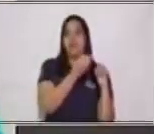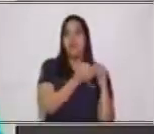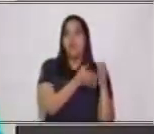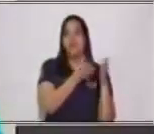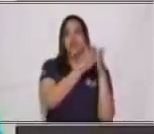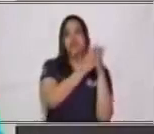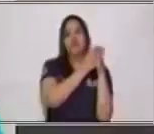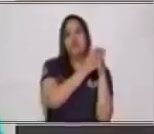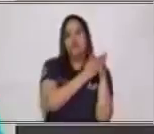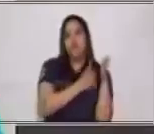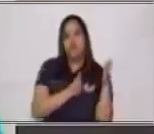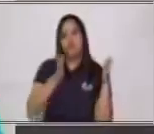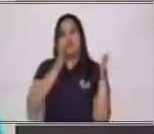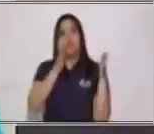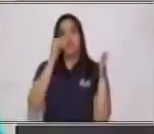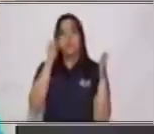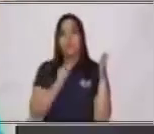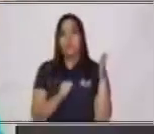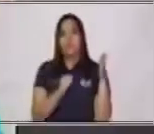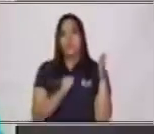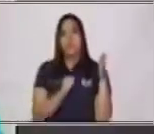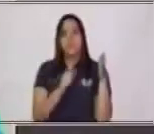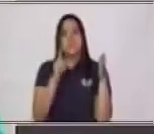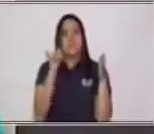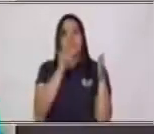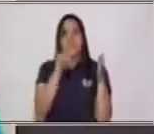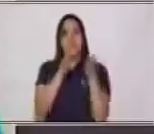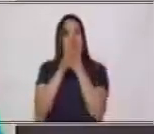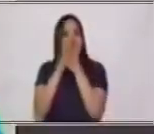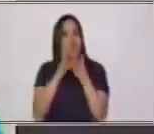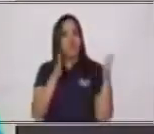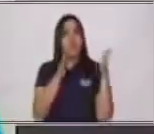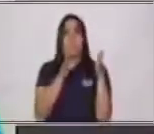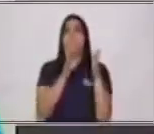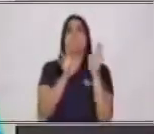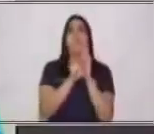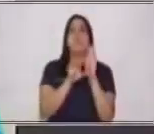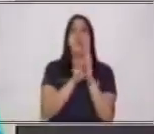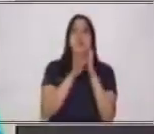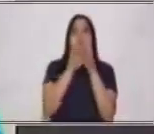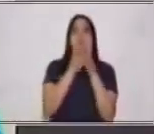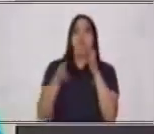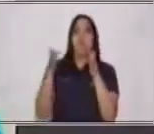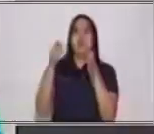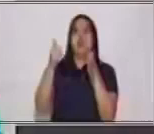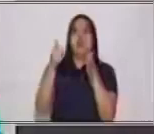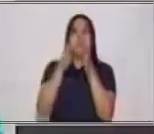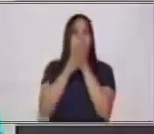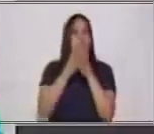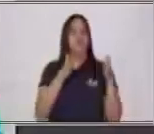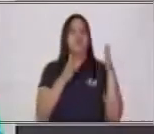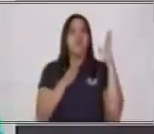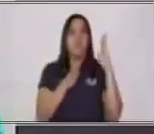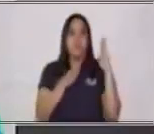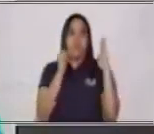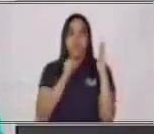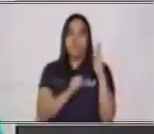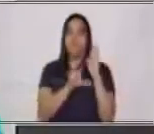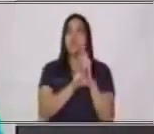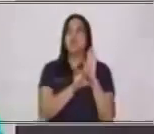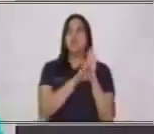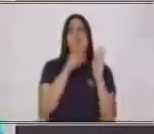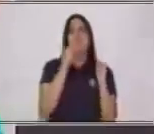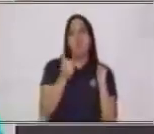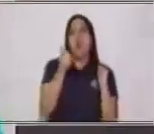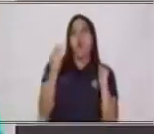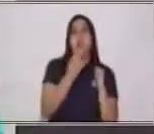descendente para A y creciente para B. Tenemos aquí A cuadrado, A, B a